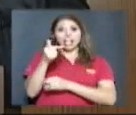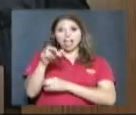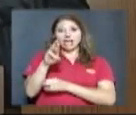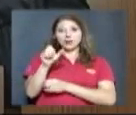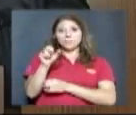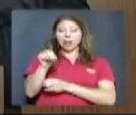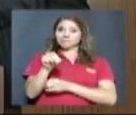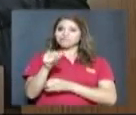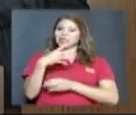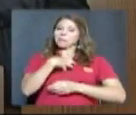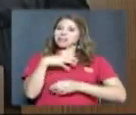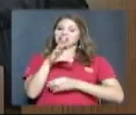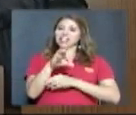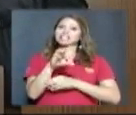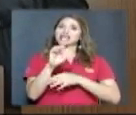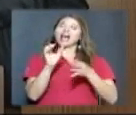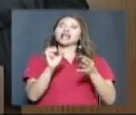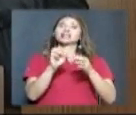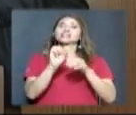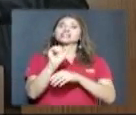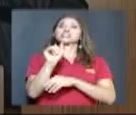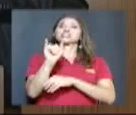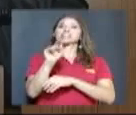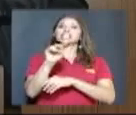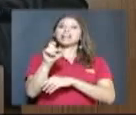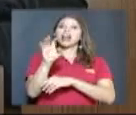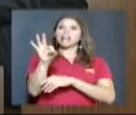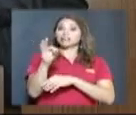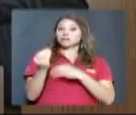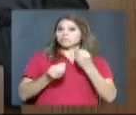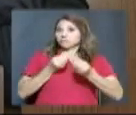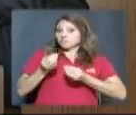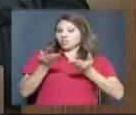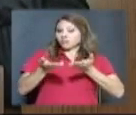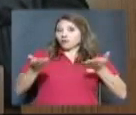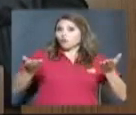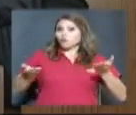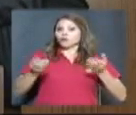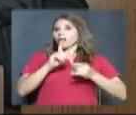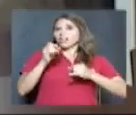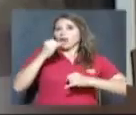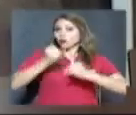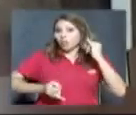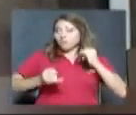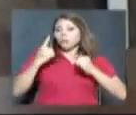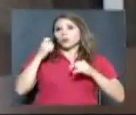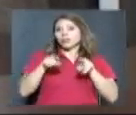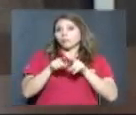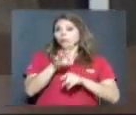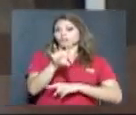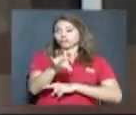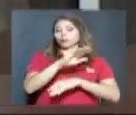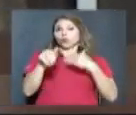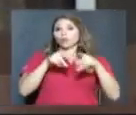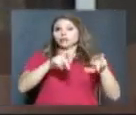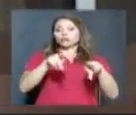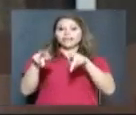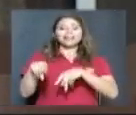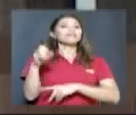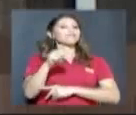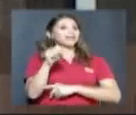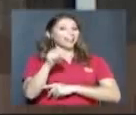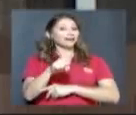poquito cómo considera ese recurso inagotable, porque al final es un bienestar también de toda la ciudadanía. Claro. Obviamente